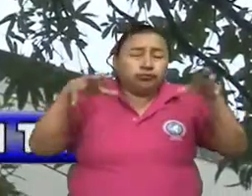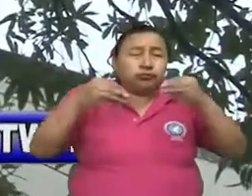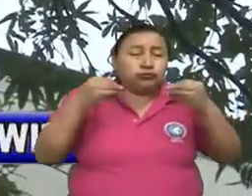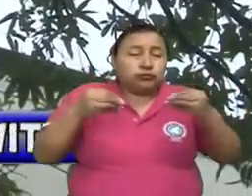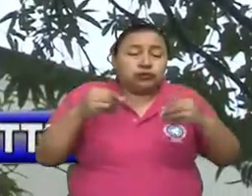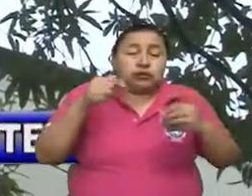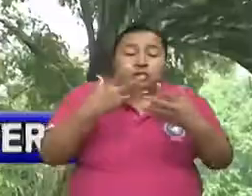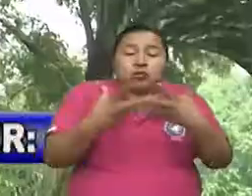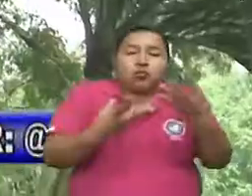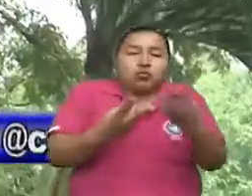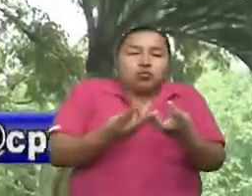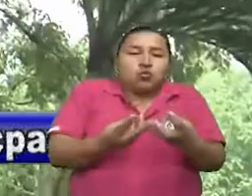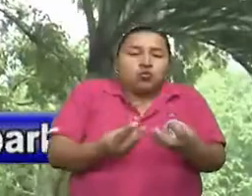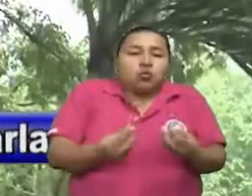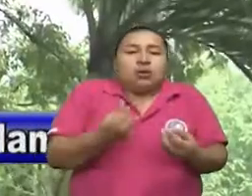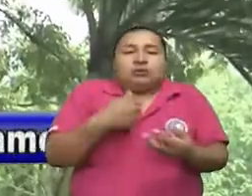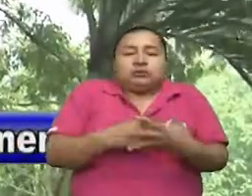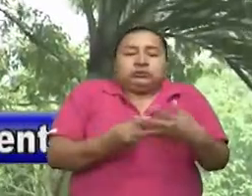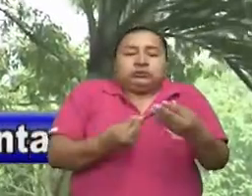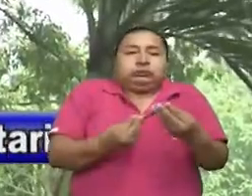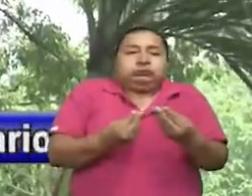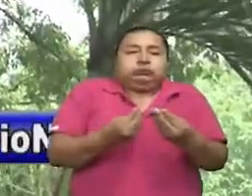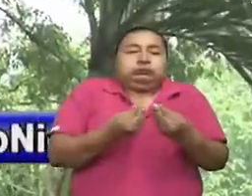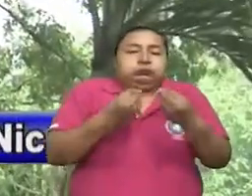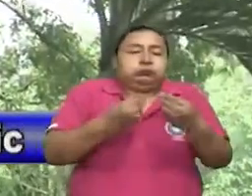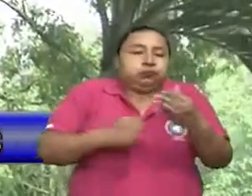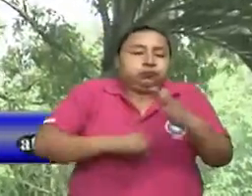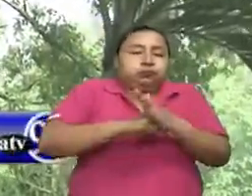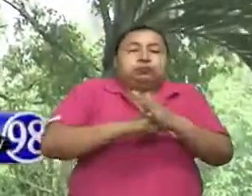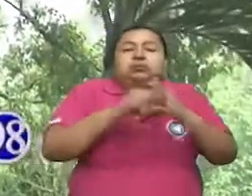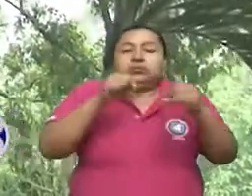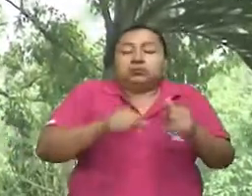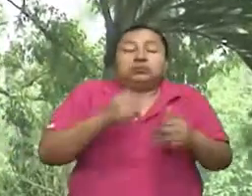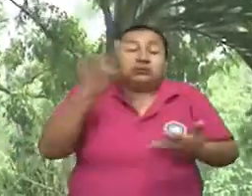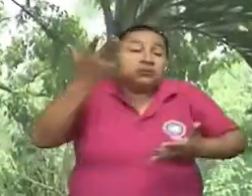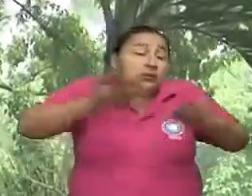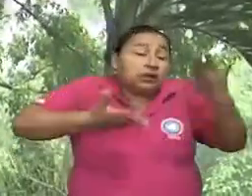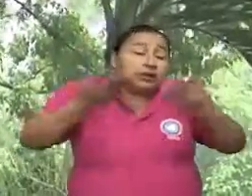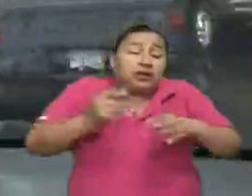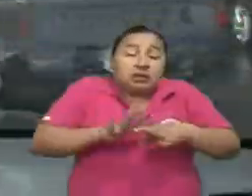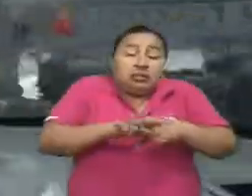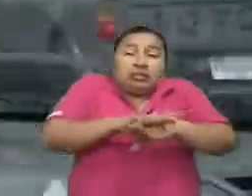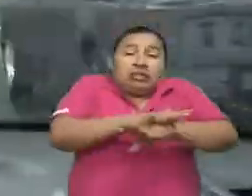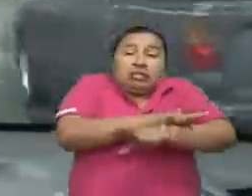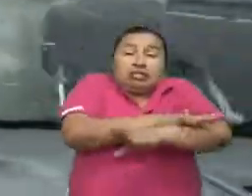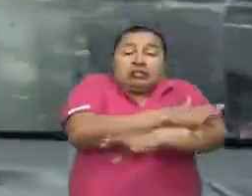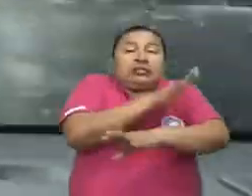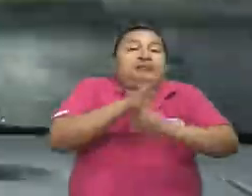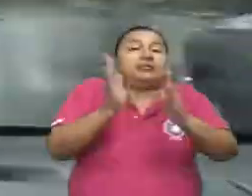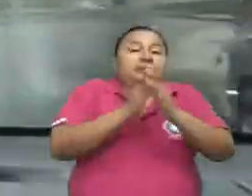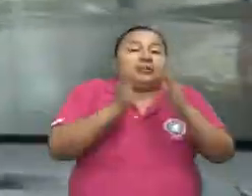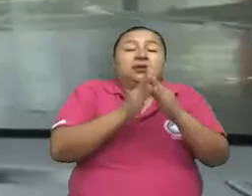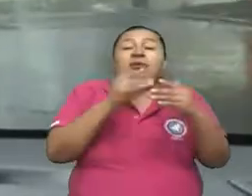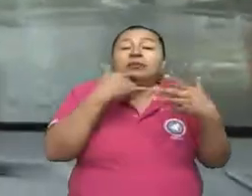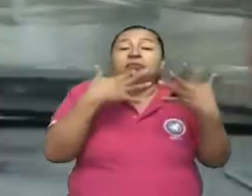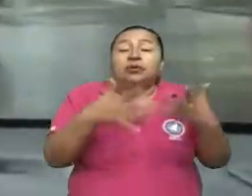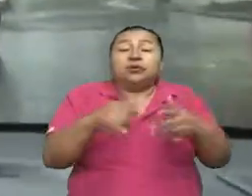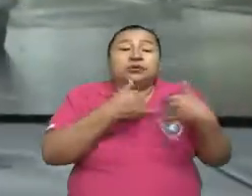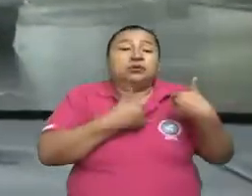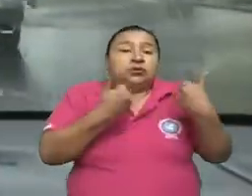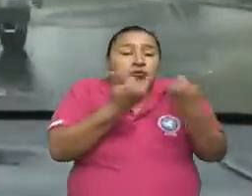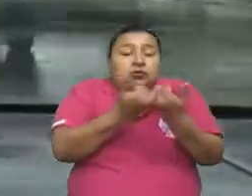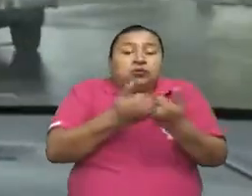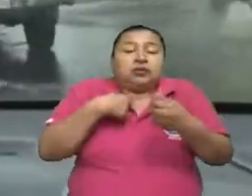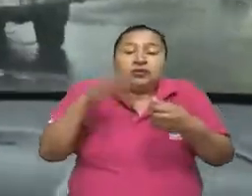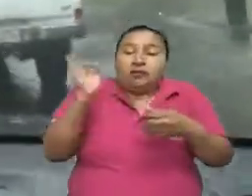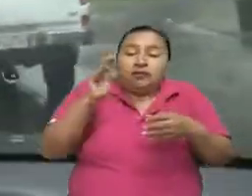los suelos se encuentran ligeramente saturados, por lo que podrían registrarse anegaciones en viviendas. Es por esto que las instituciones que